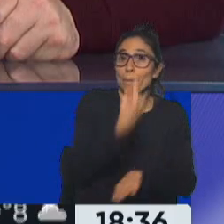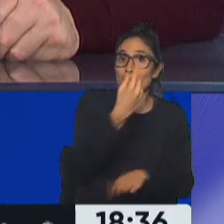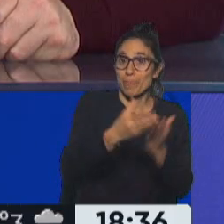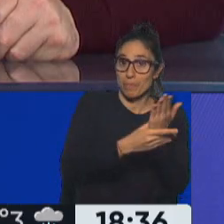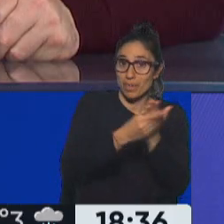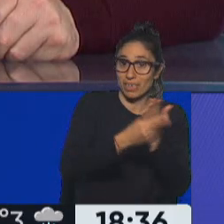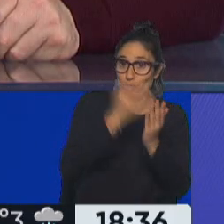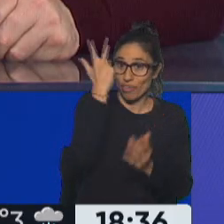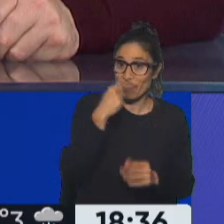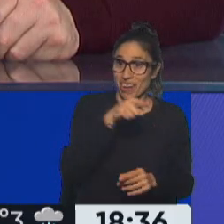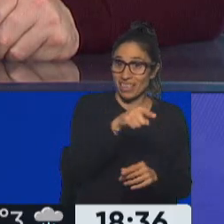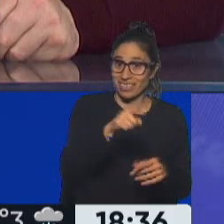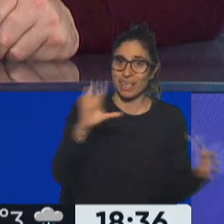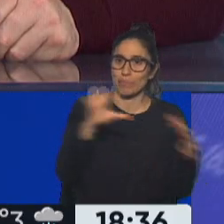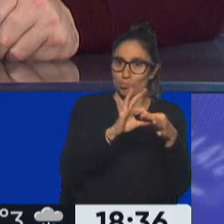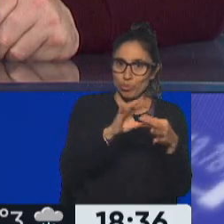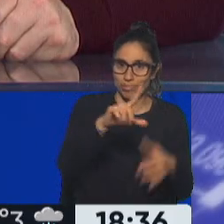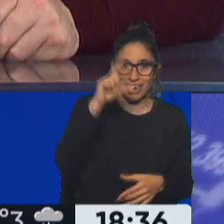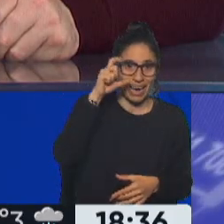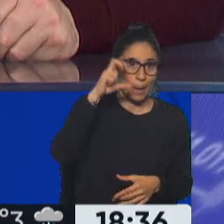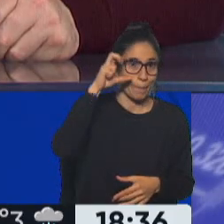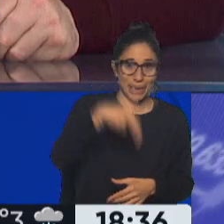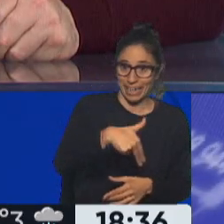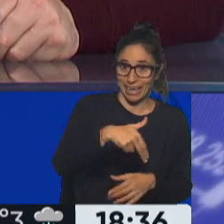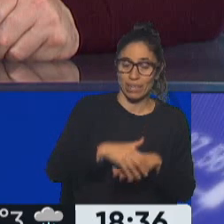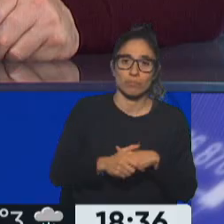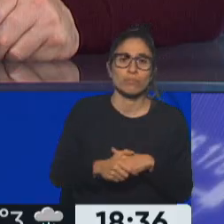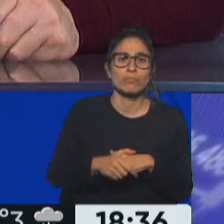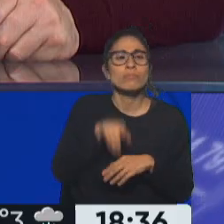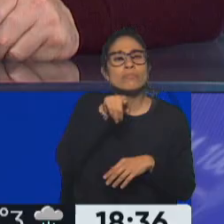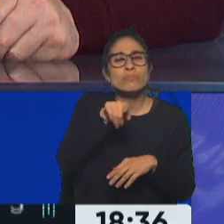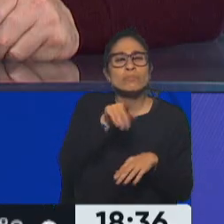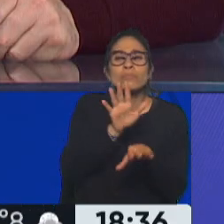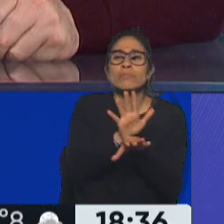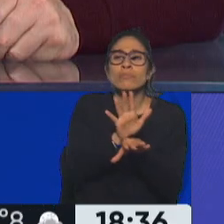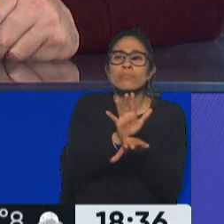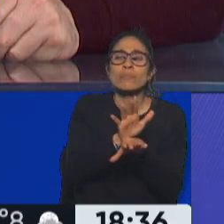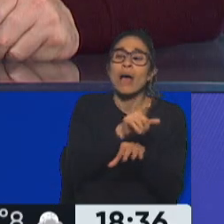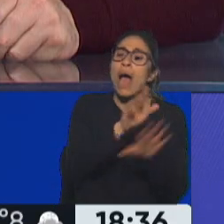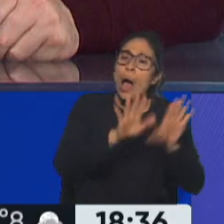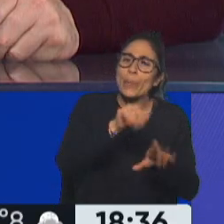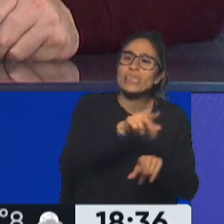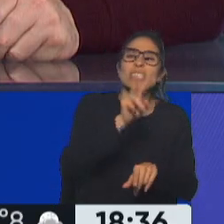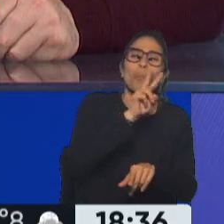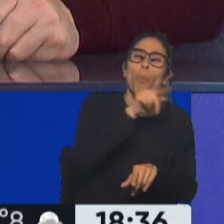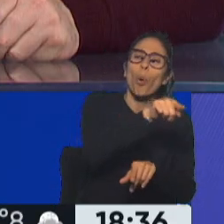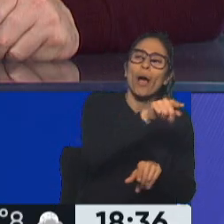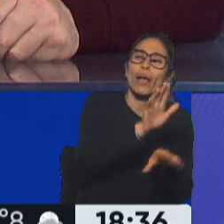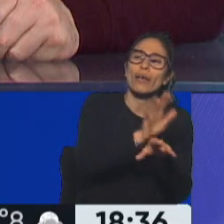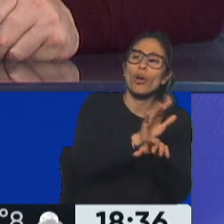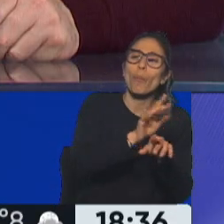es, digamos, parte de su campaña? Muchas veces al partido de Le Pen a veces se le asocia incluso con Trump y esta idea de hablarle mucho